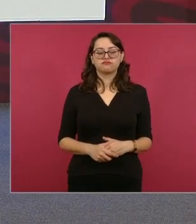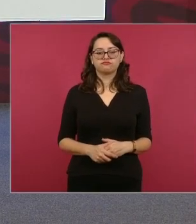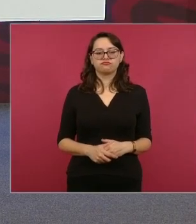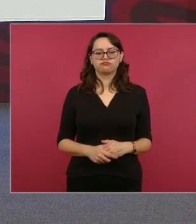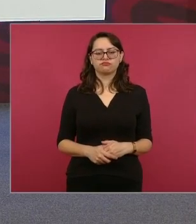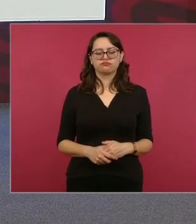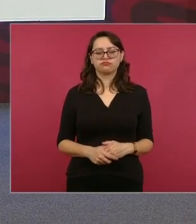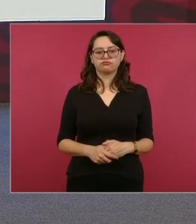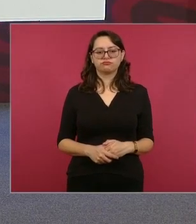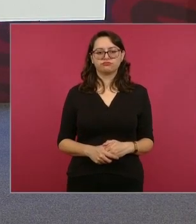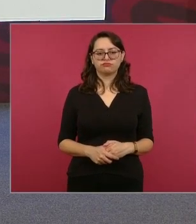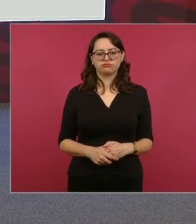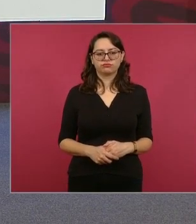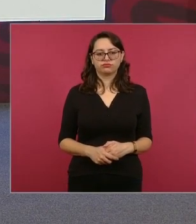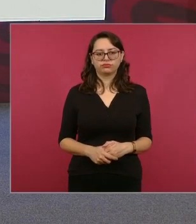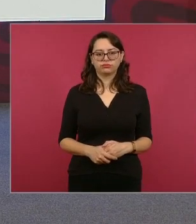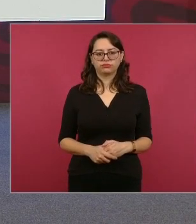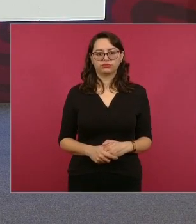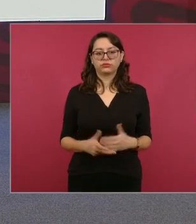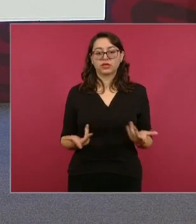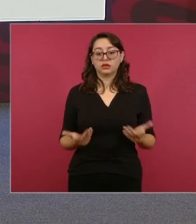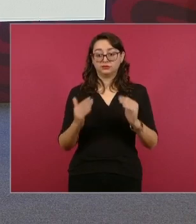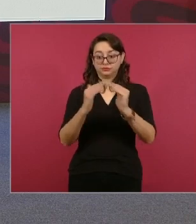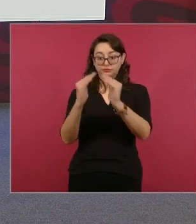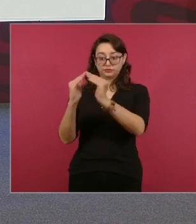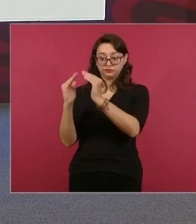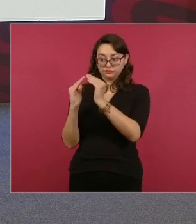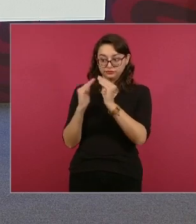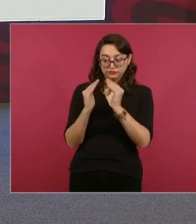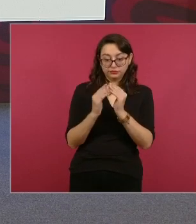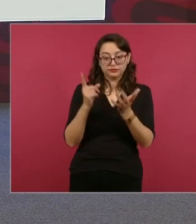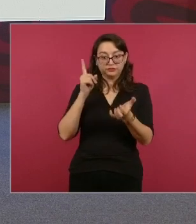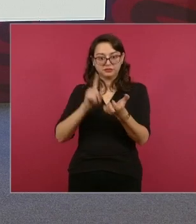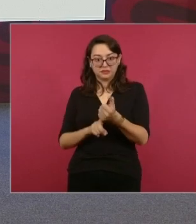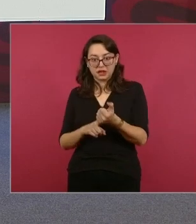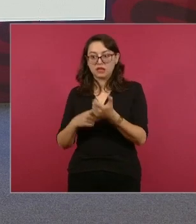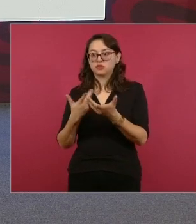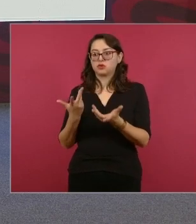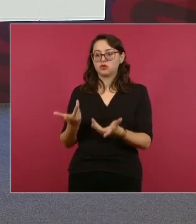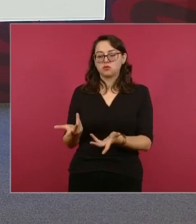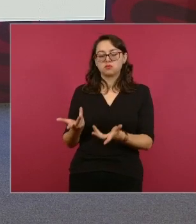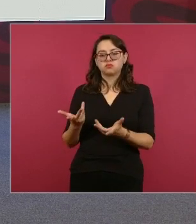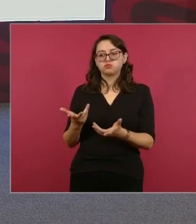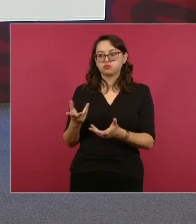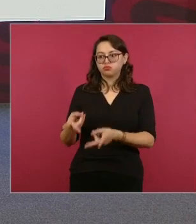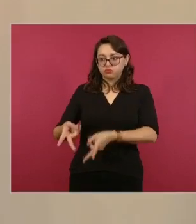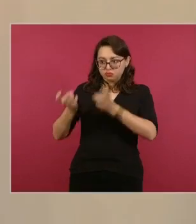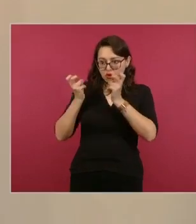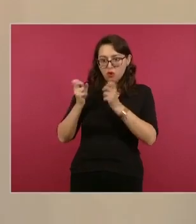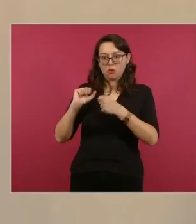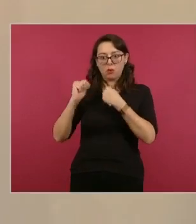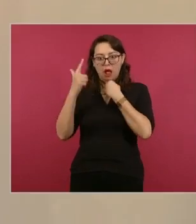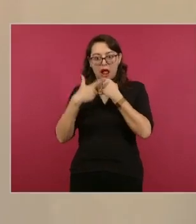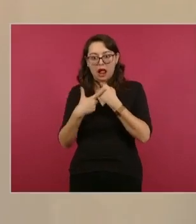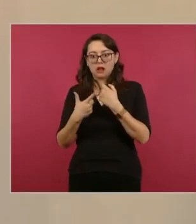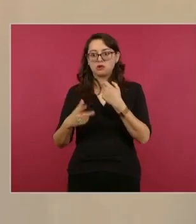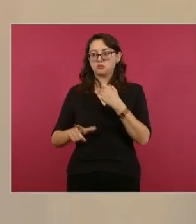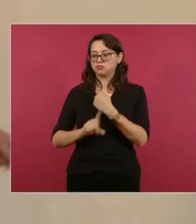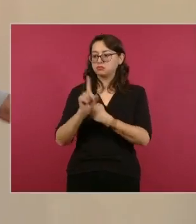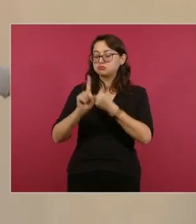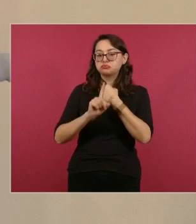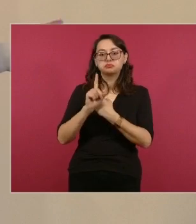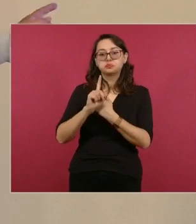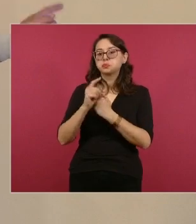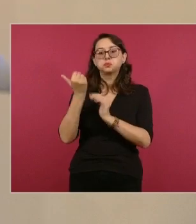La primera es que hay menos hogares que reportan ser víctimas del delito. Ese es un dato importante, es